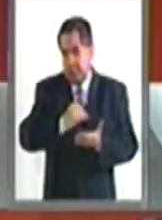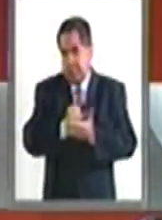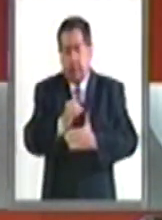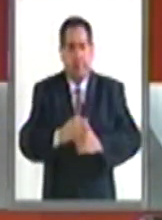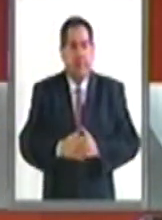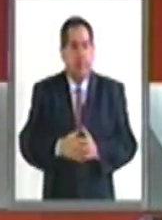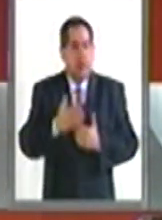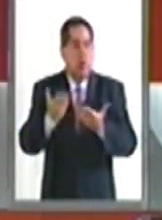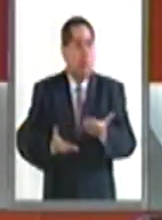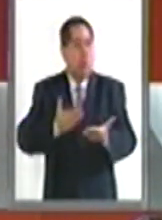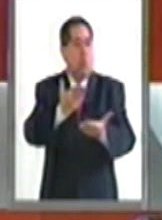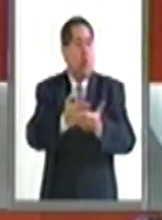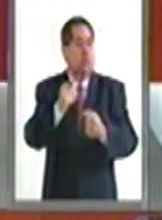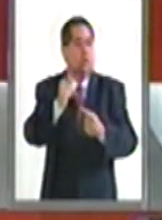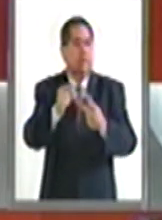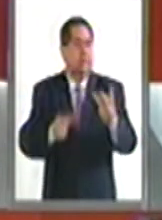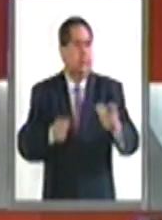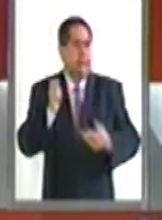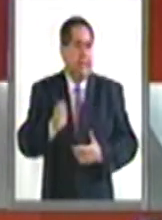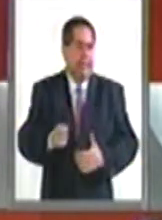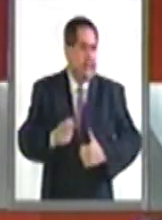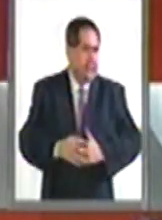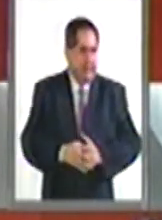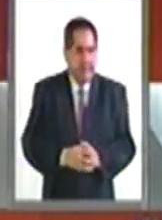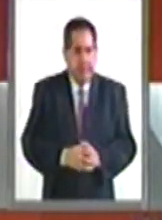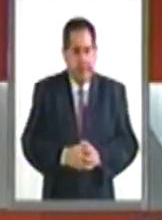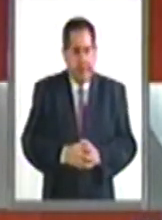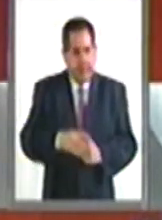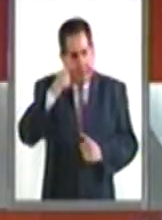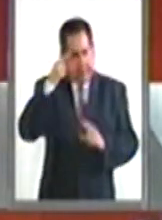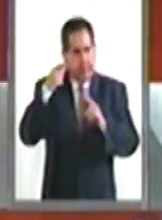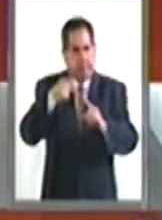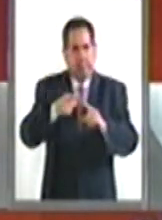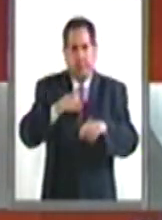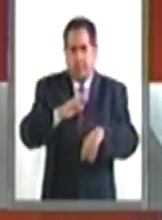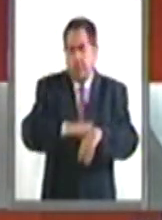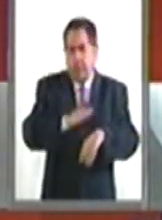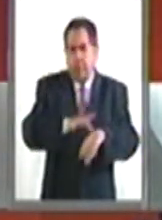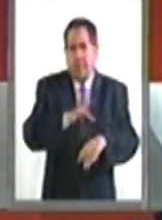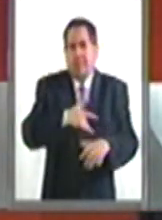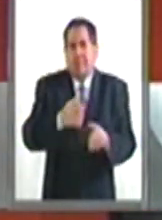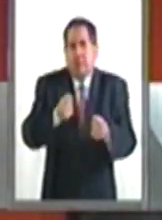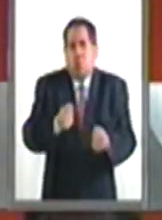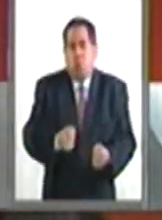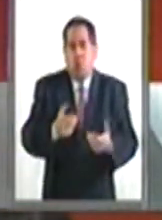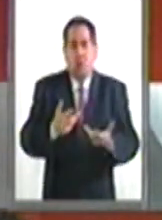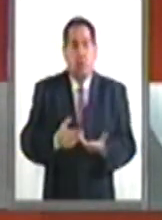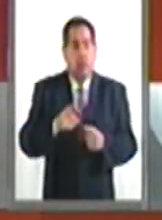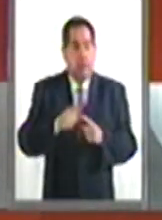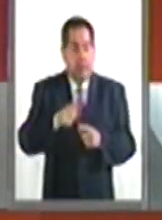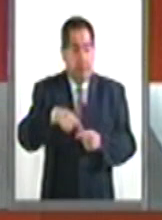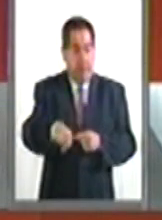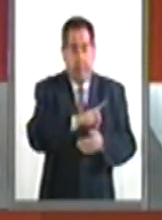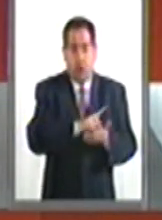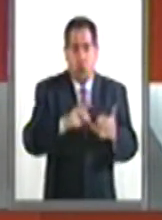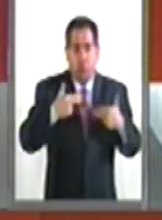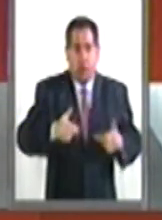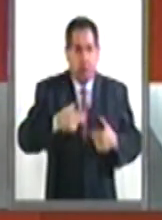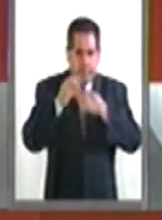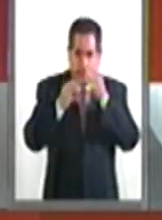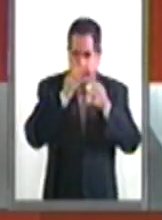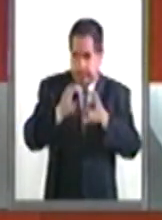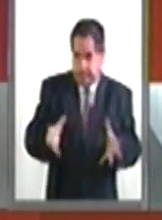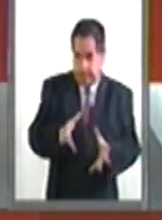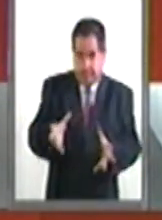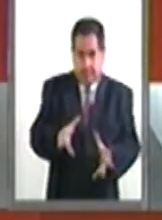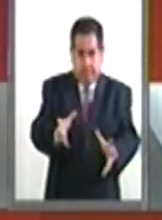Esta propuesta de iniciativa tiene el propósito de asegurar la promoción de los derechos humanos